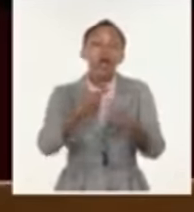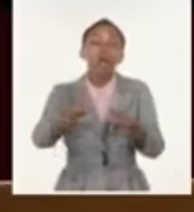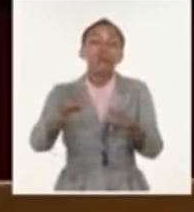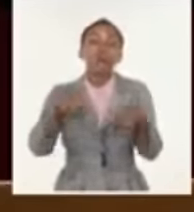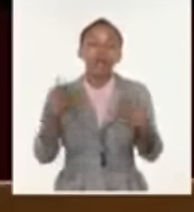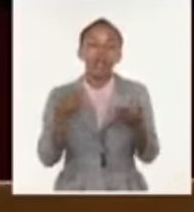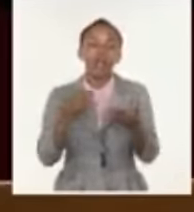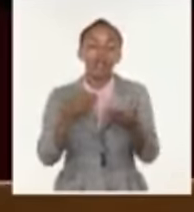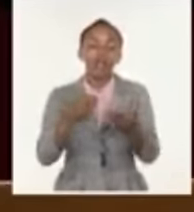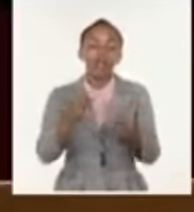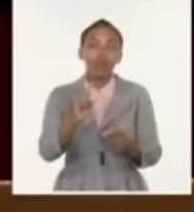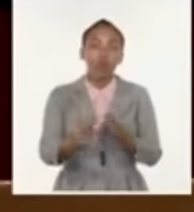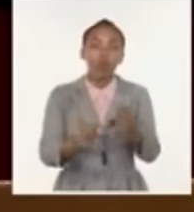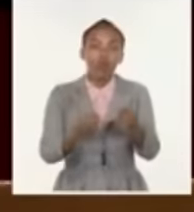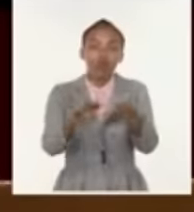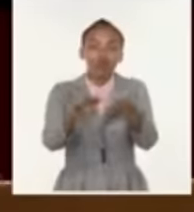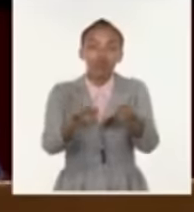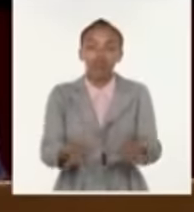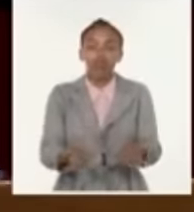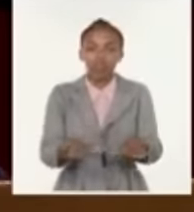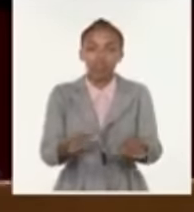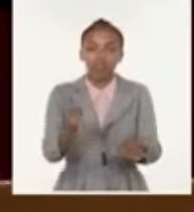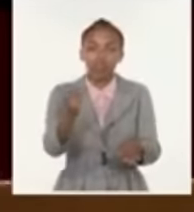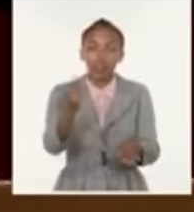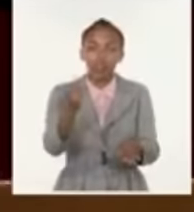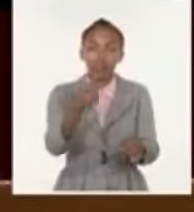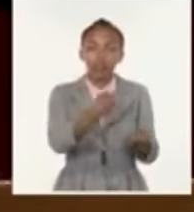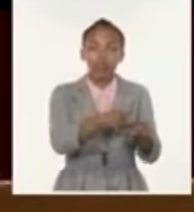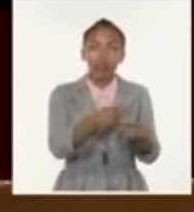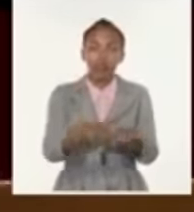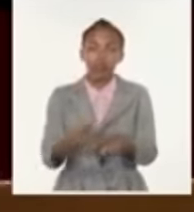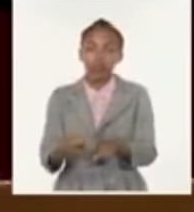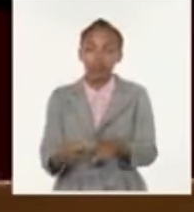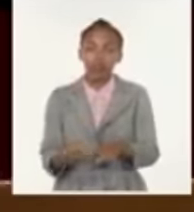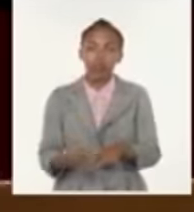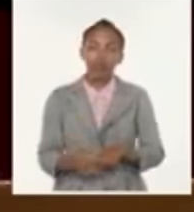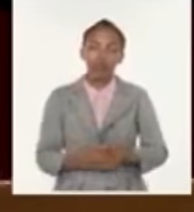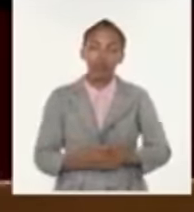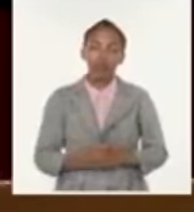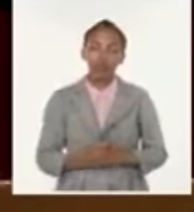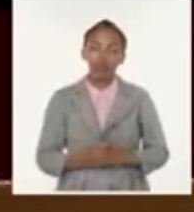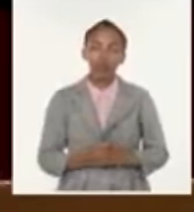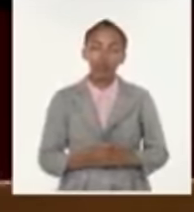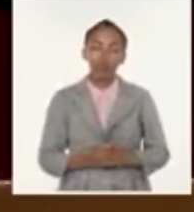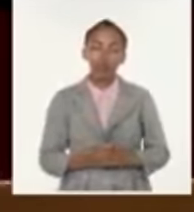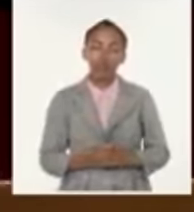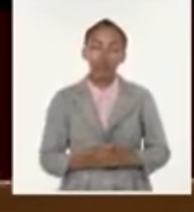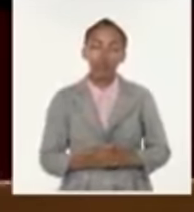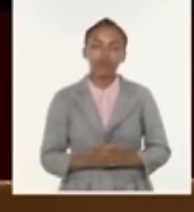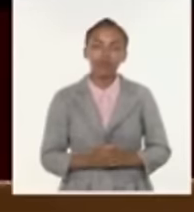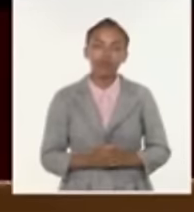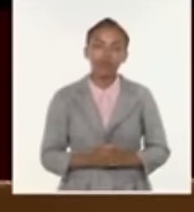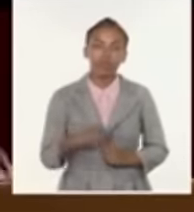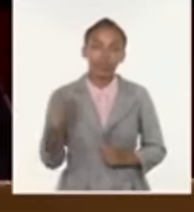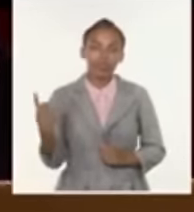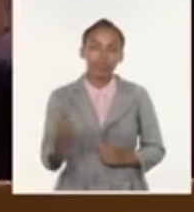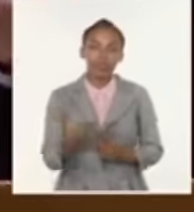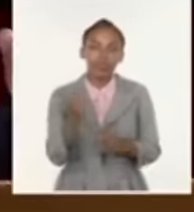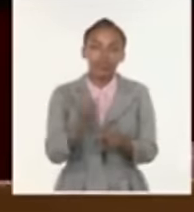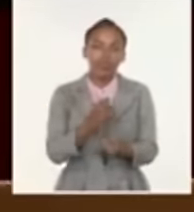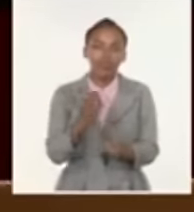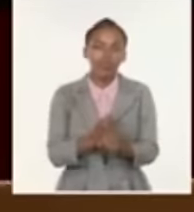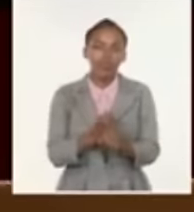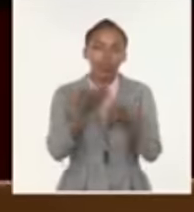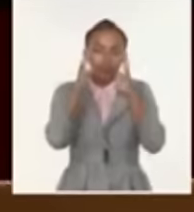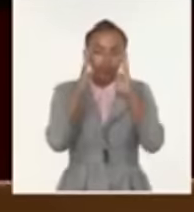esos incrementos del consumo en una situación energética tan compleja como la que tenemos. Nosotros hemos hecho un trabajo basado